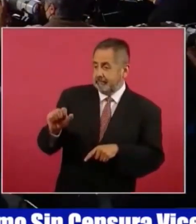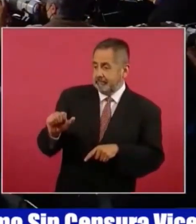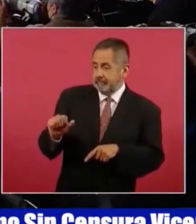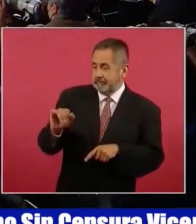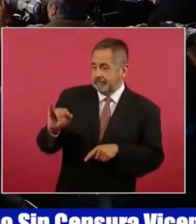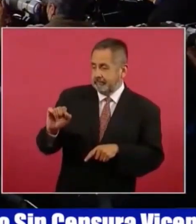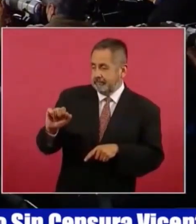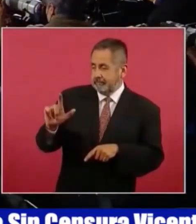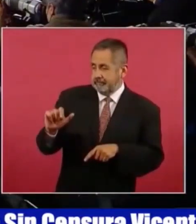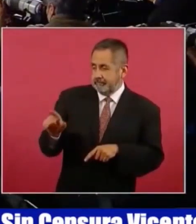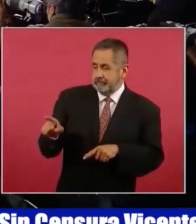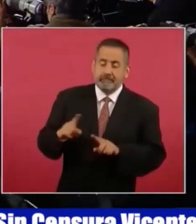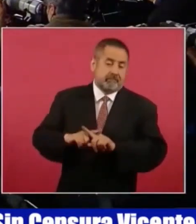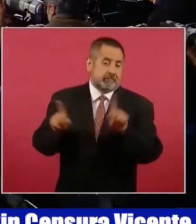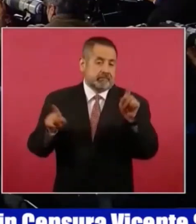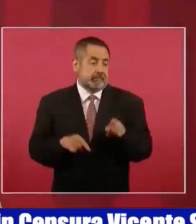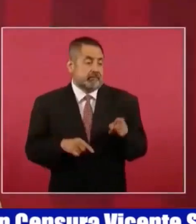que García Luna,